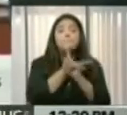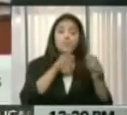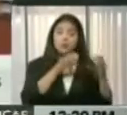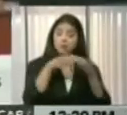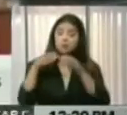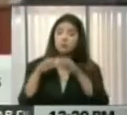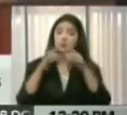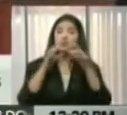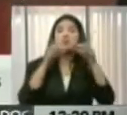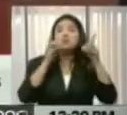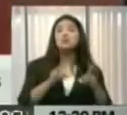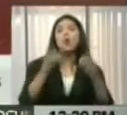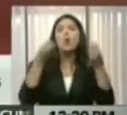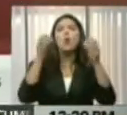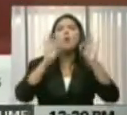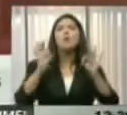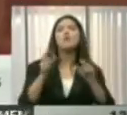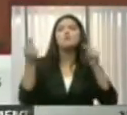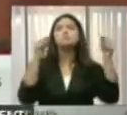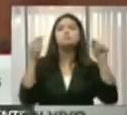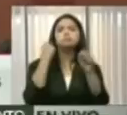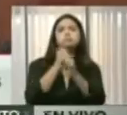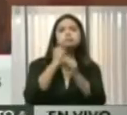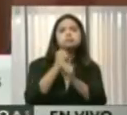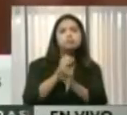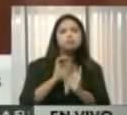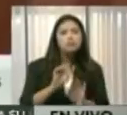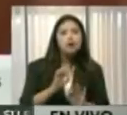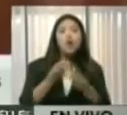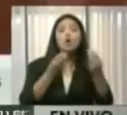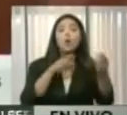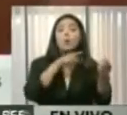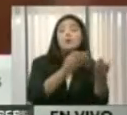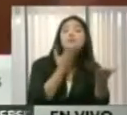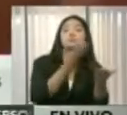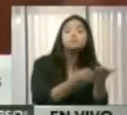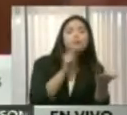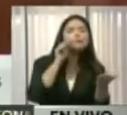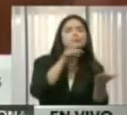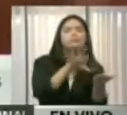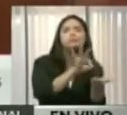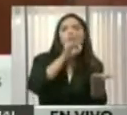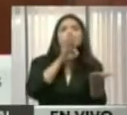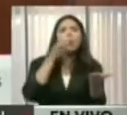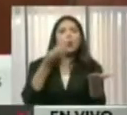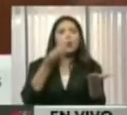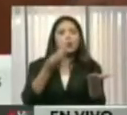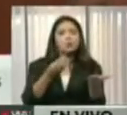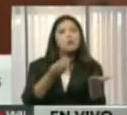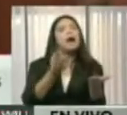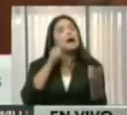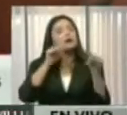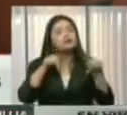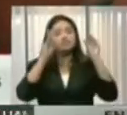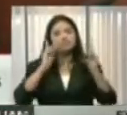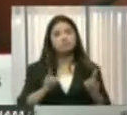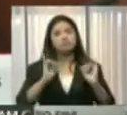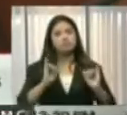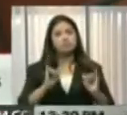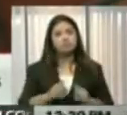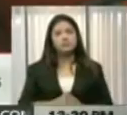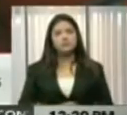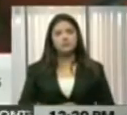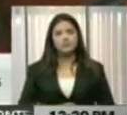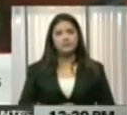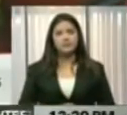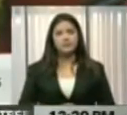metodología de trabajo y las formas en que estas iniciativas se considerarán, así como los mecanismos y formas